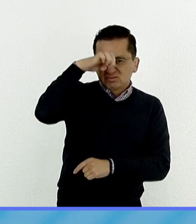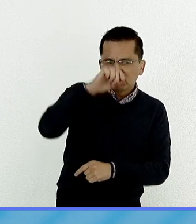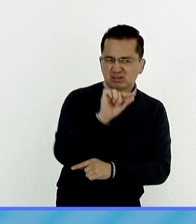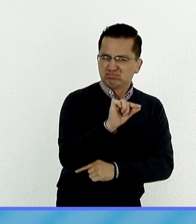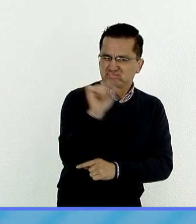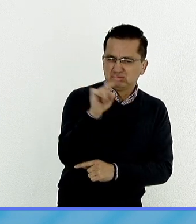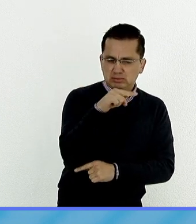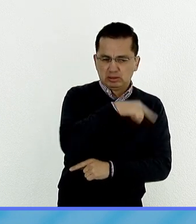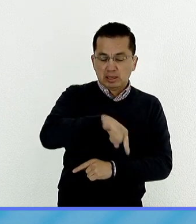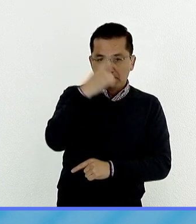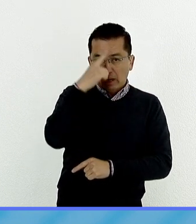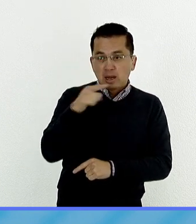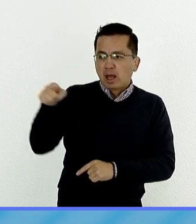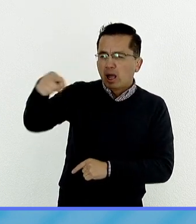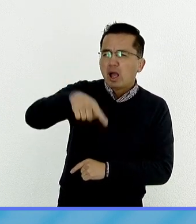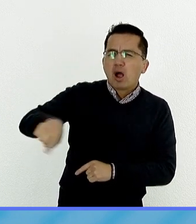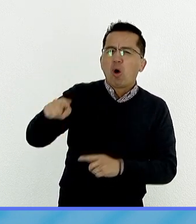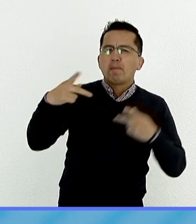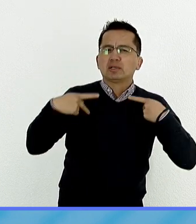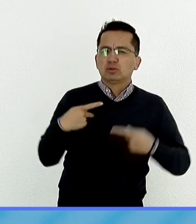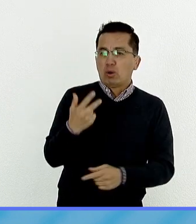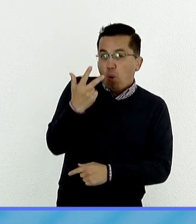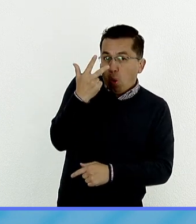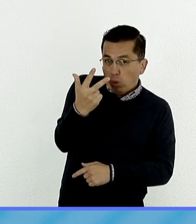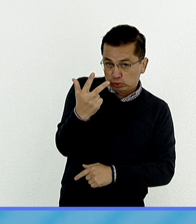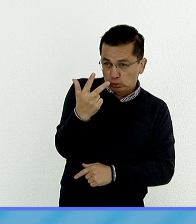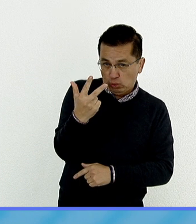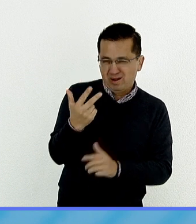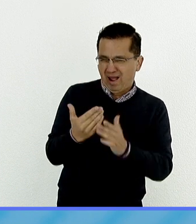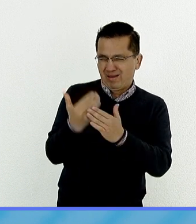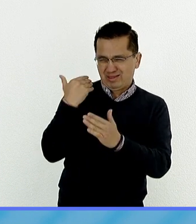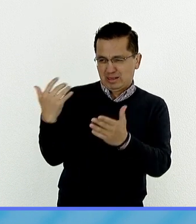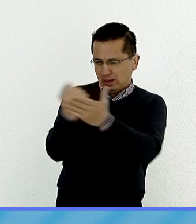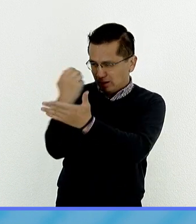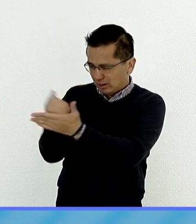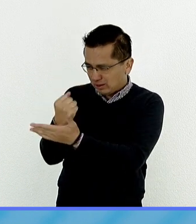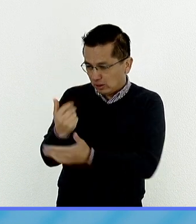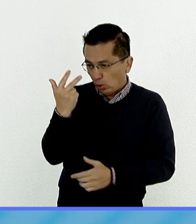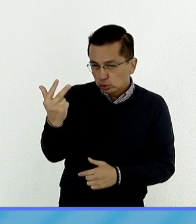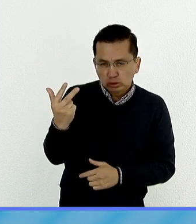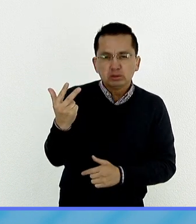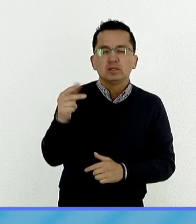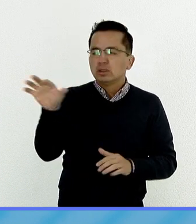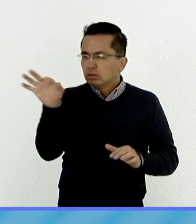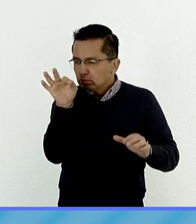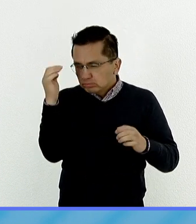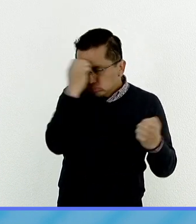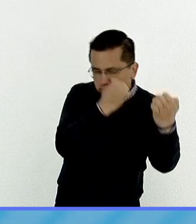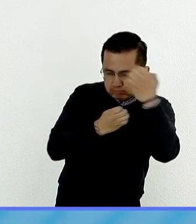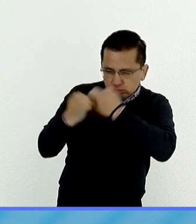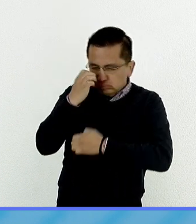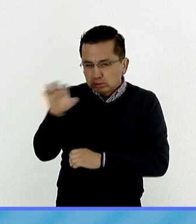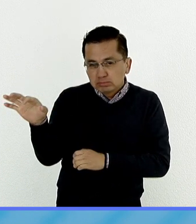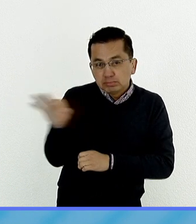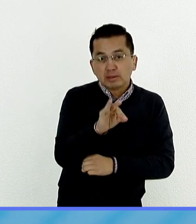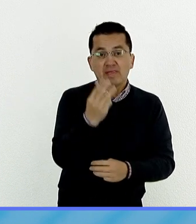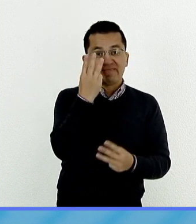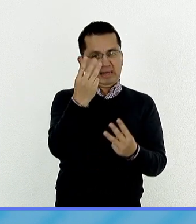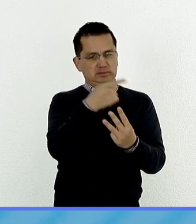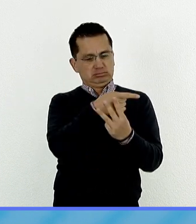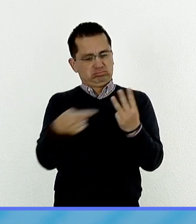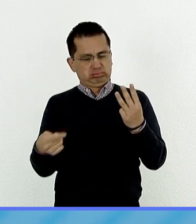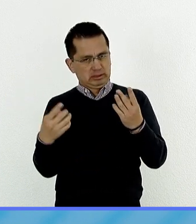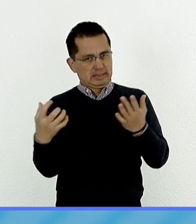presentaciones de los ocho finalistas regionales de ahí tendremos tres ganadores en la fase nacional